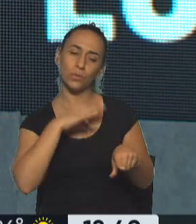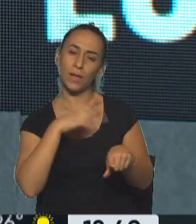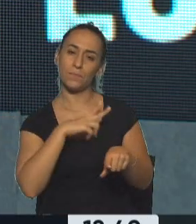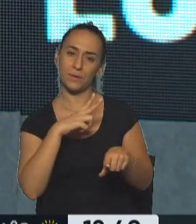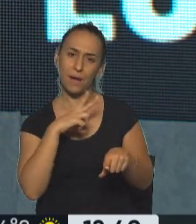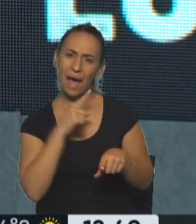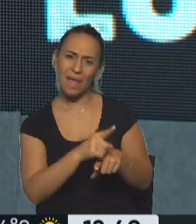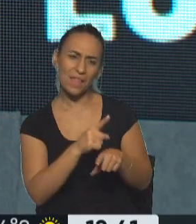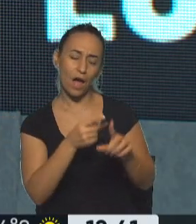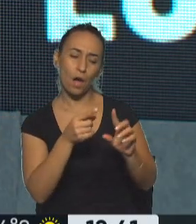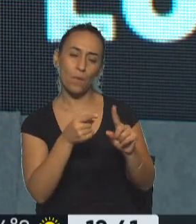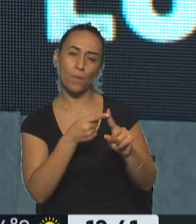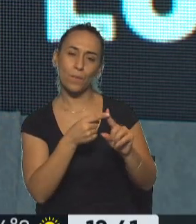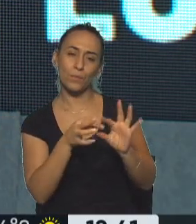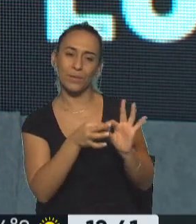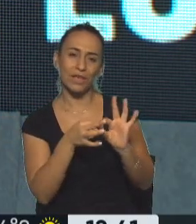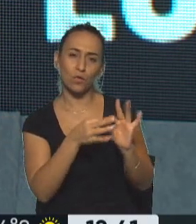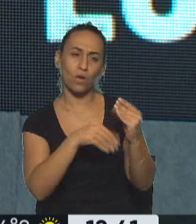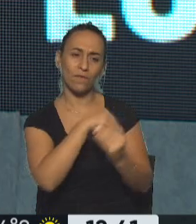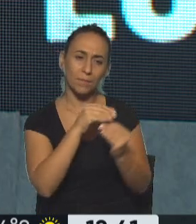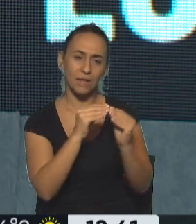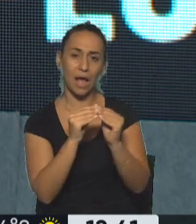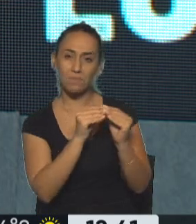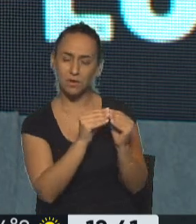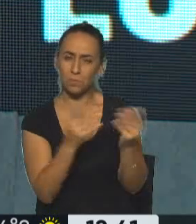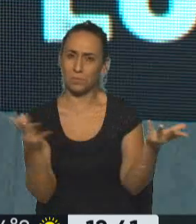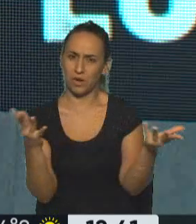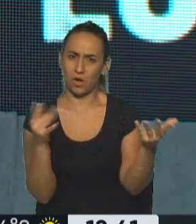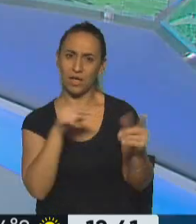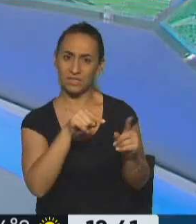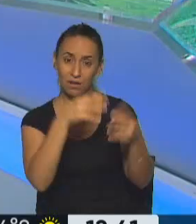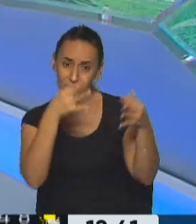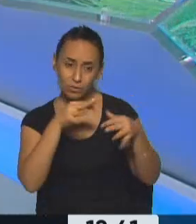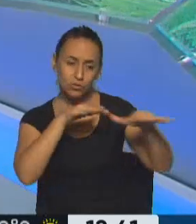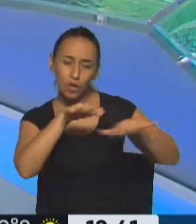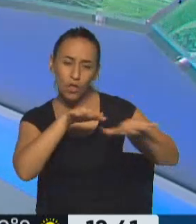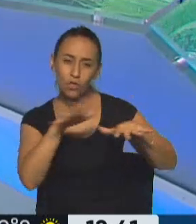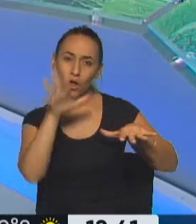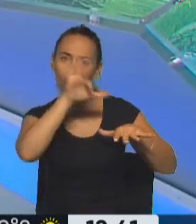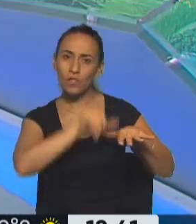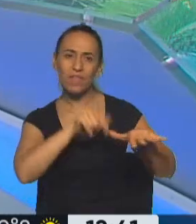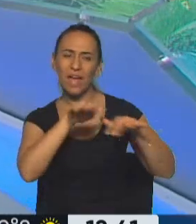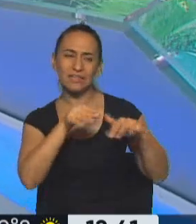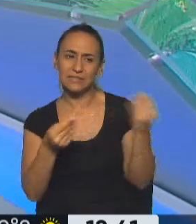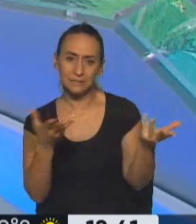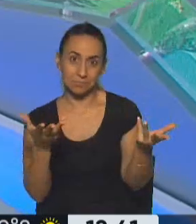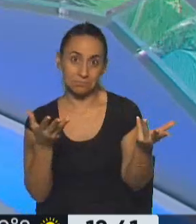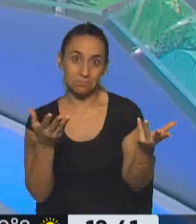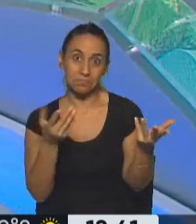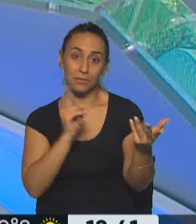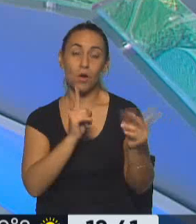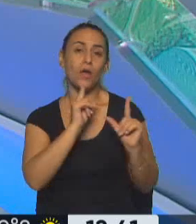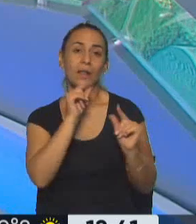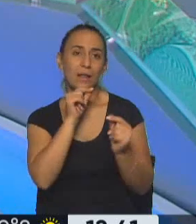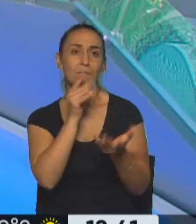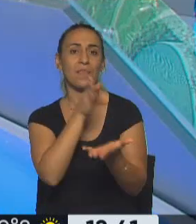en sus vínculos pero nadie prestó atención a lo que hacía todos los días que era este trabajo cotidiano de reclamar